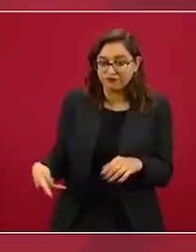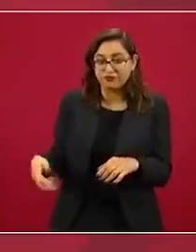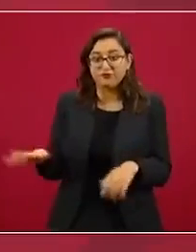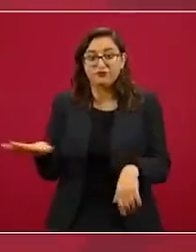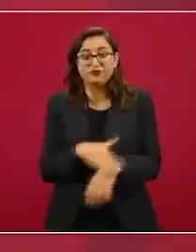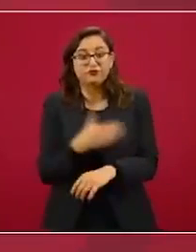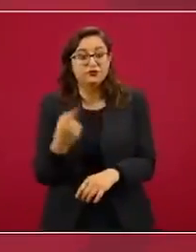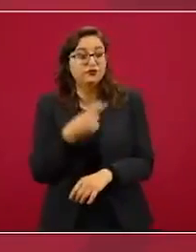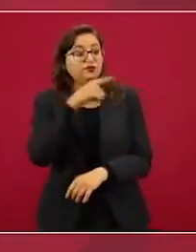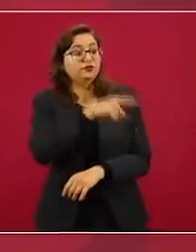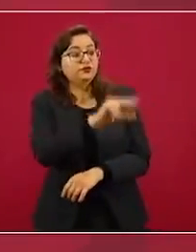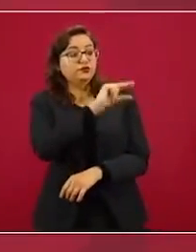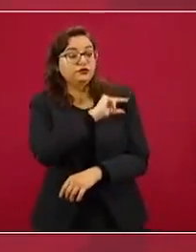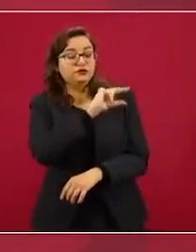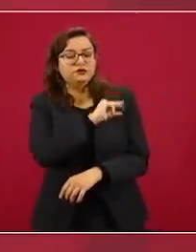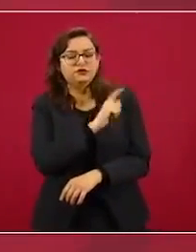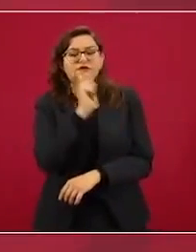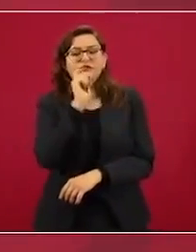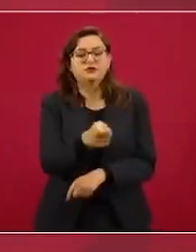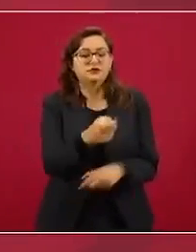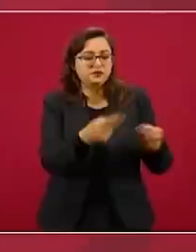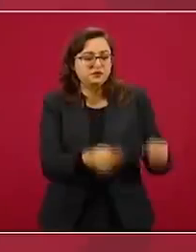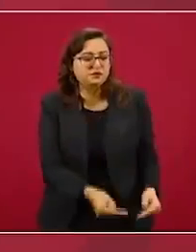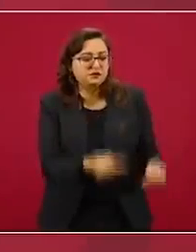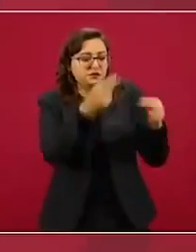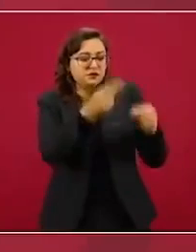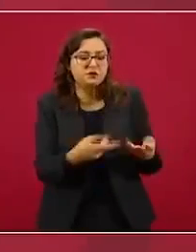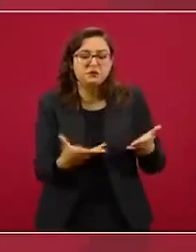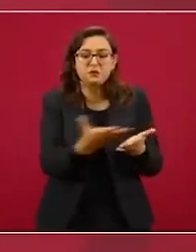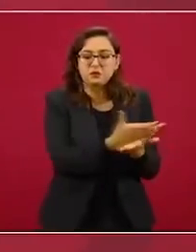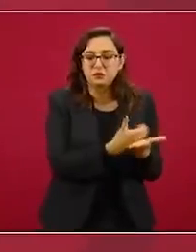significan lucro, son negocios